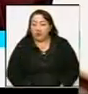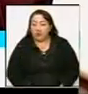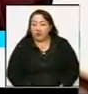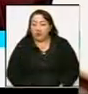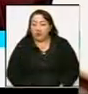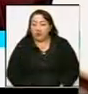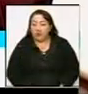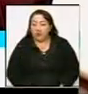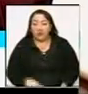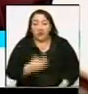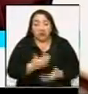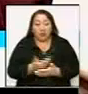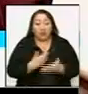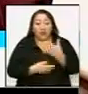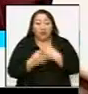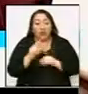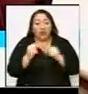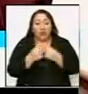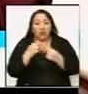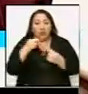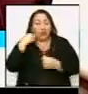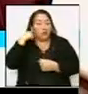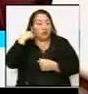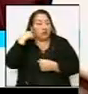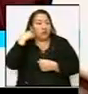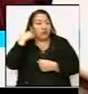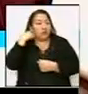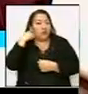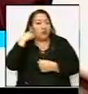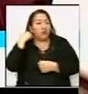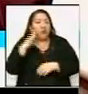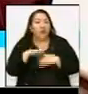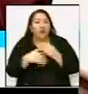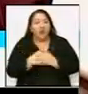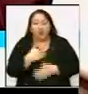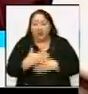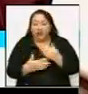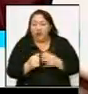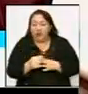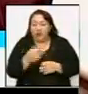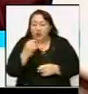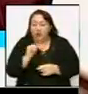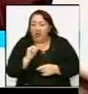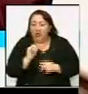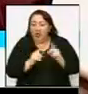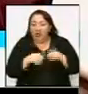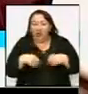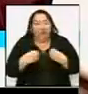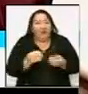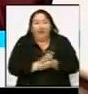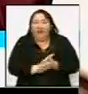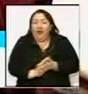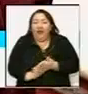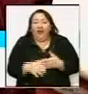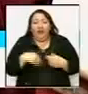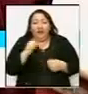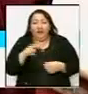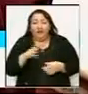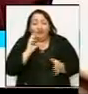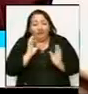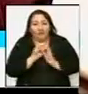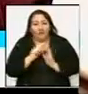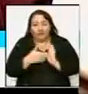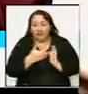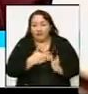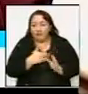partido. Pero no establecer todo un procedimiento o una hipótesis de casos que no se dan. Y yo le puedo, por